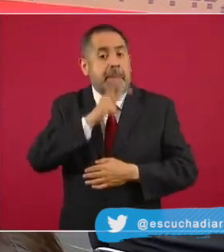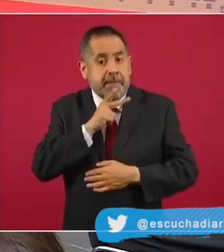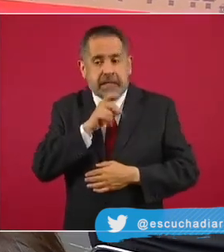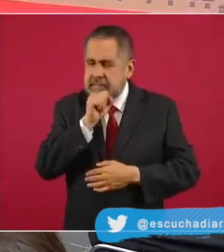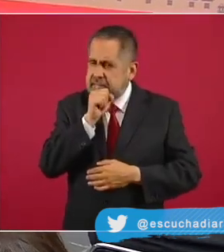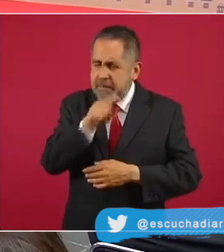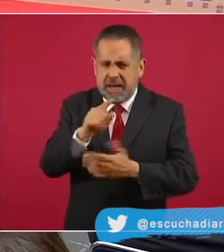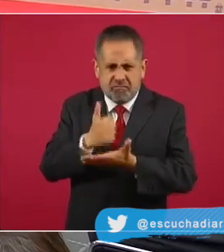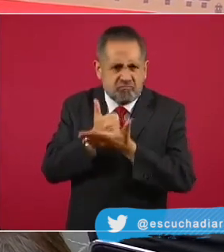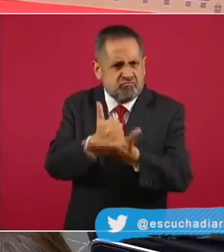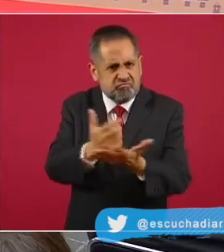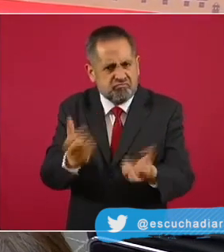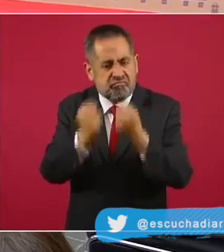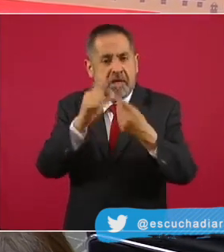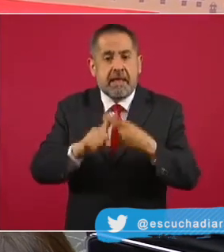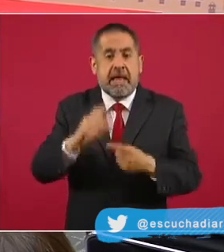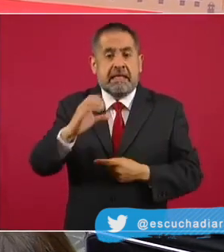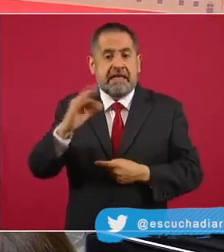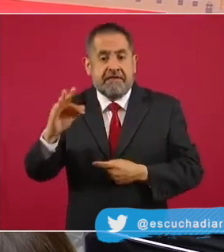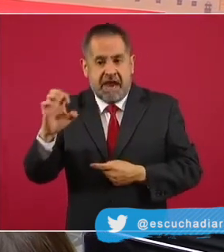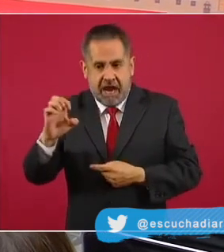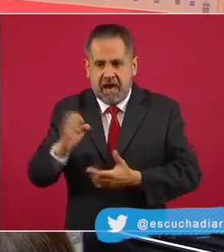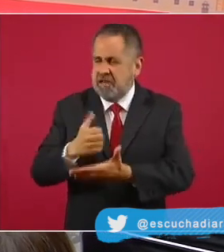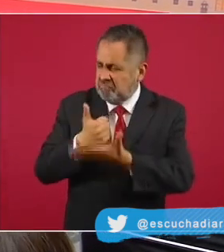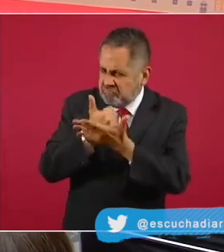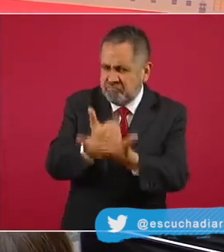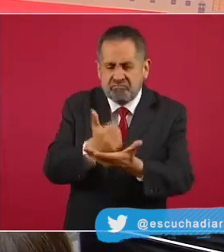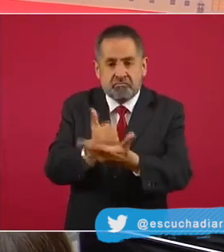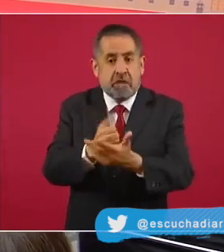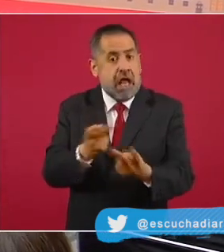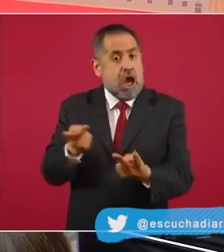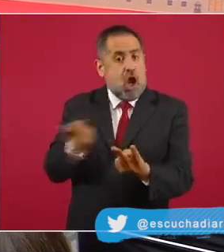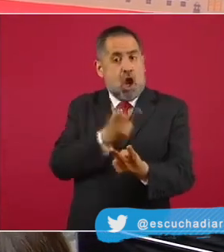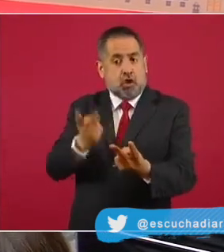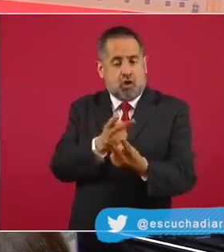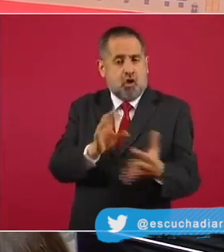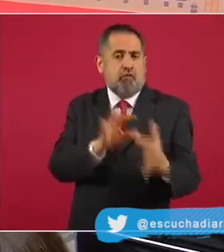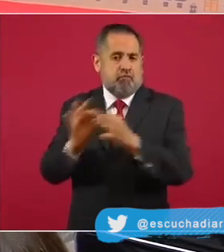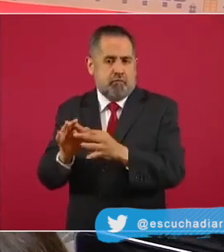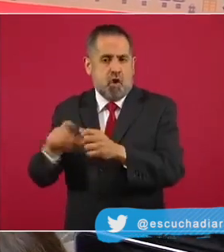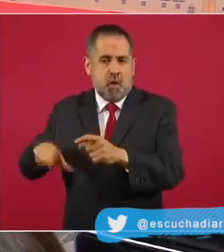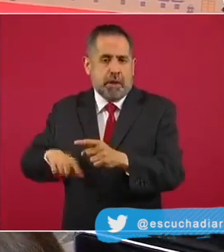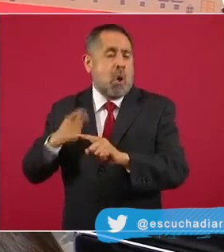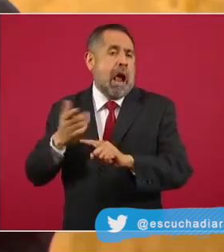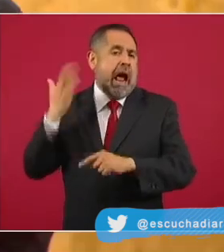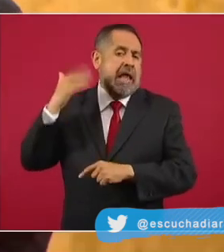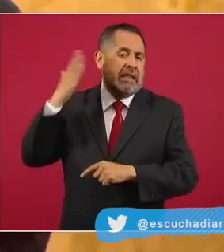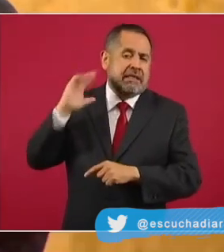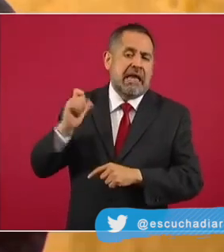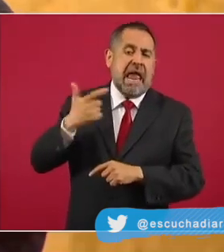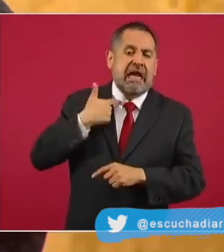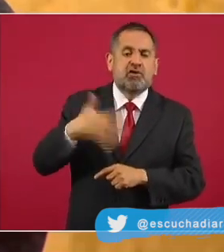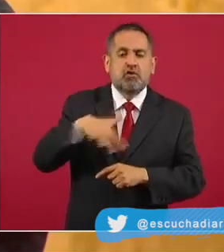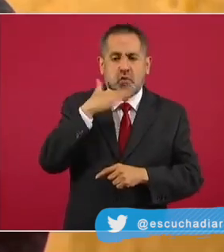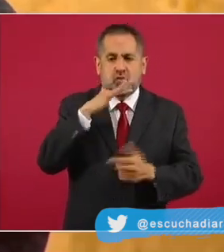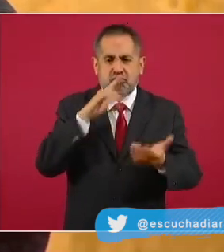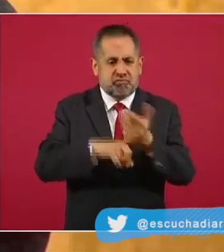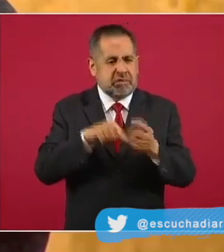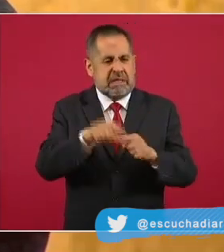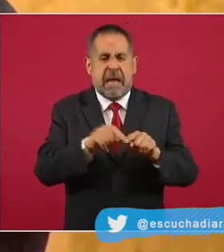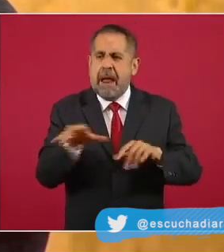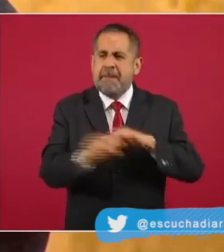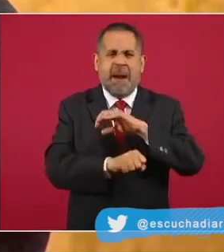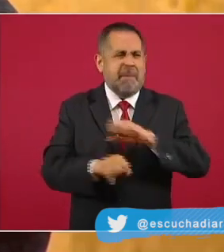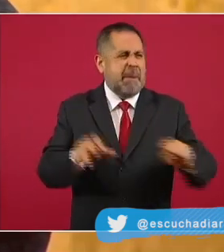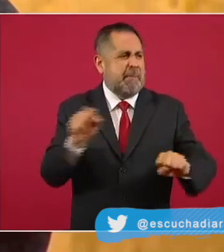Comisión Federal de Electricidad, empresas públicas a las que la corrupción y la embestida